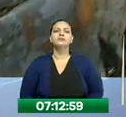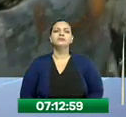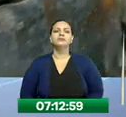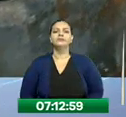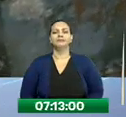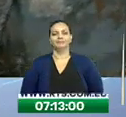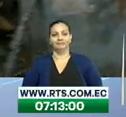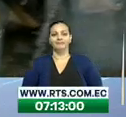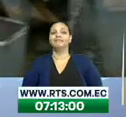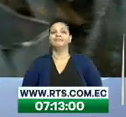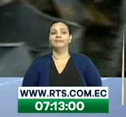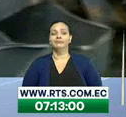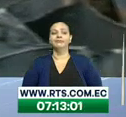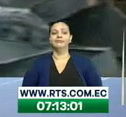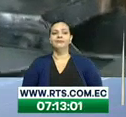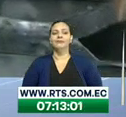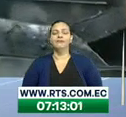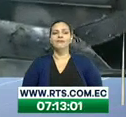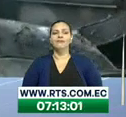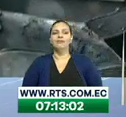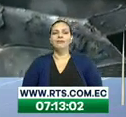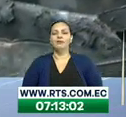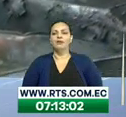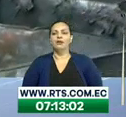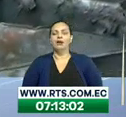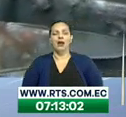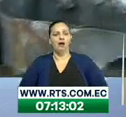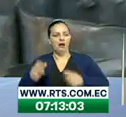Gracias a la ayuda y la intervención de los moradores,